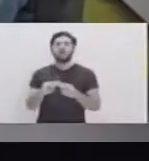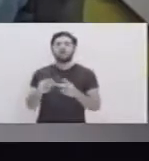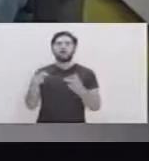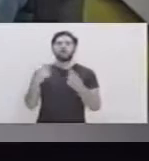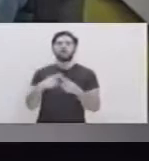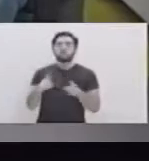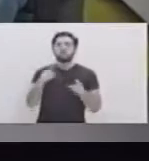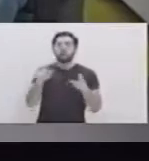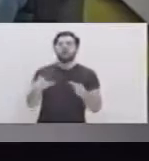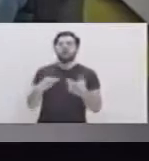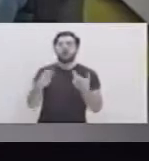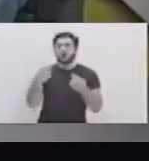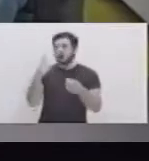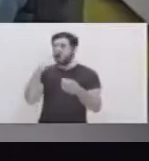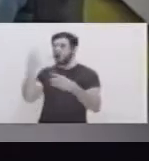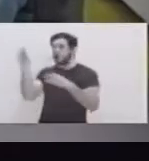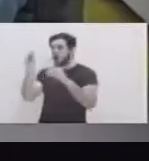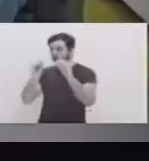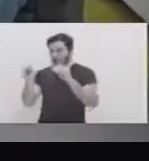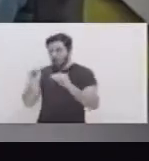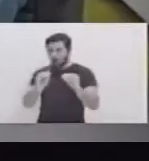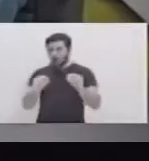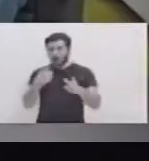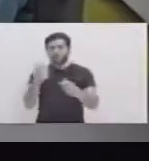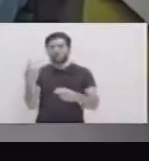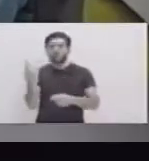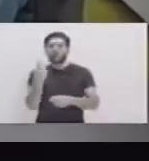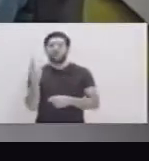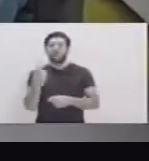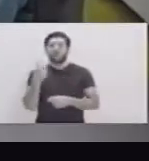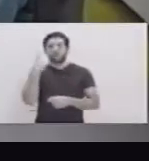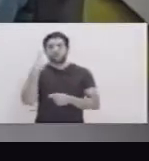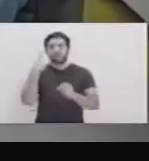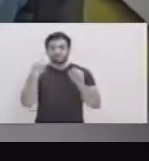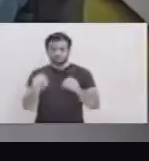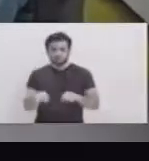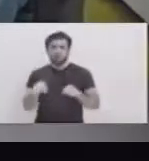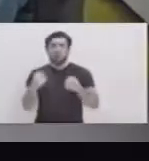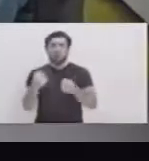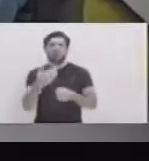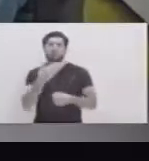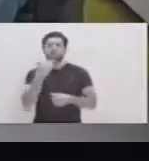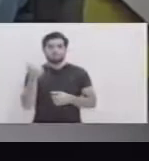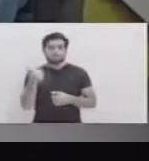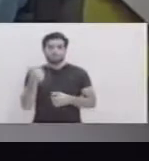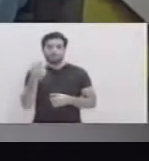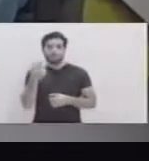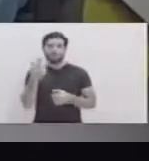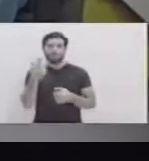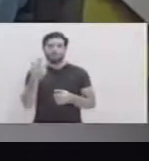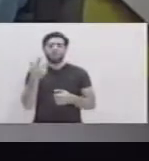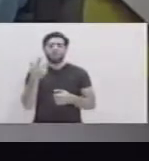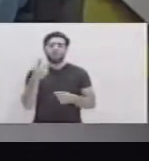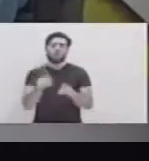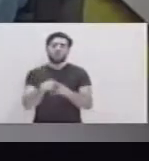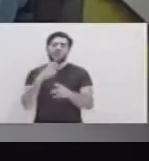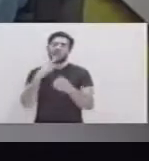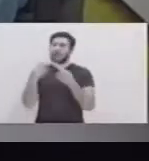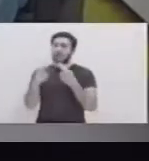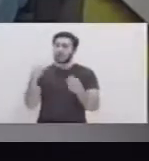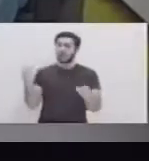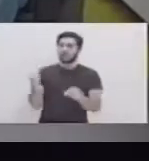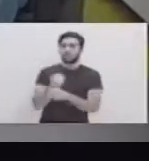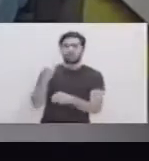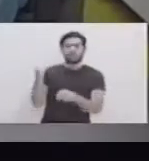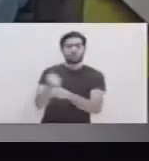pero ¿qué aspecto cree usted que es el fundamental, o sea, el pilar de una amistad para poder sobrellevar esa relación por